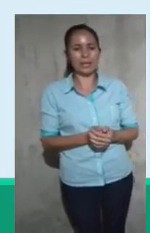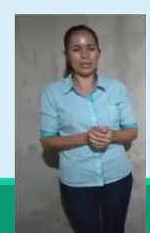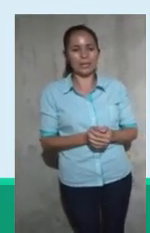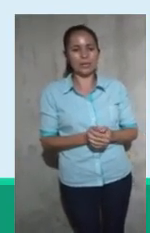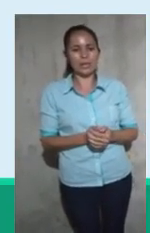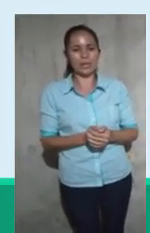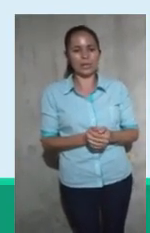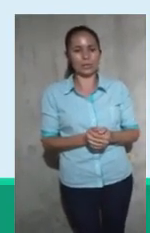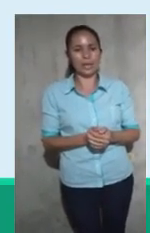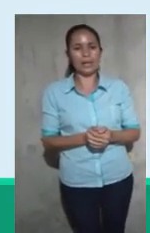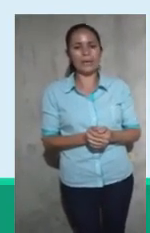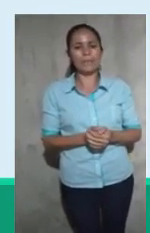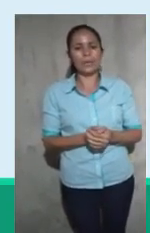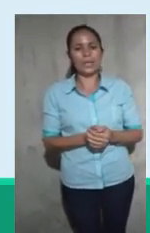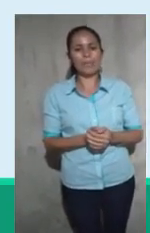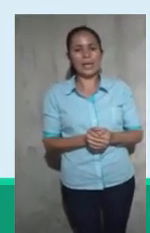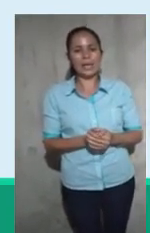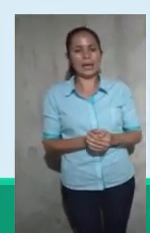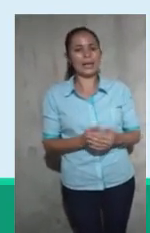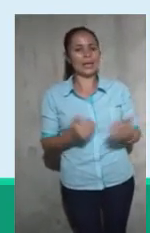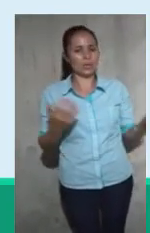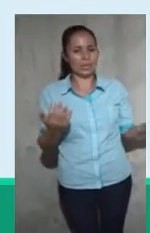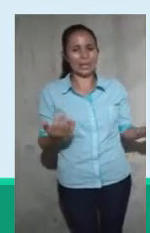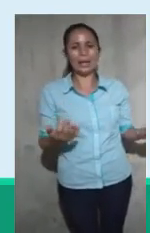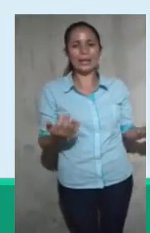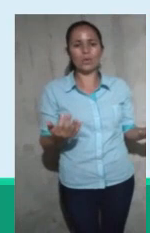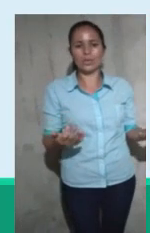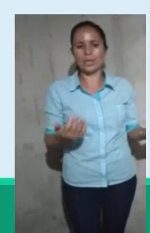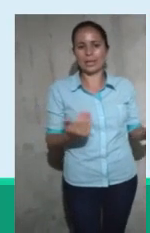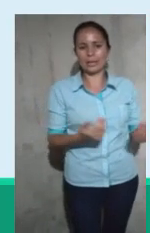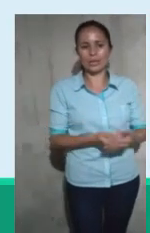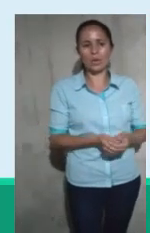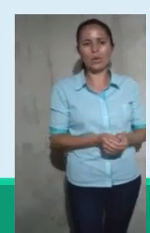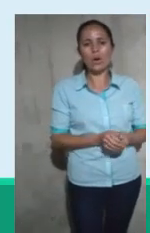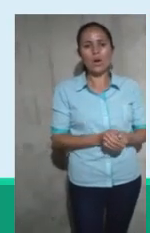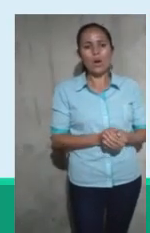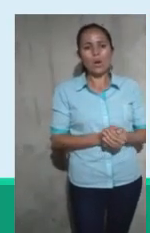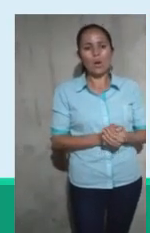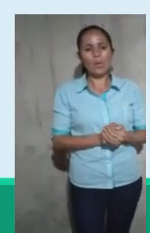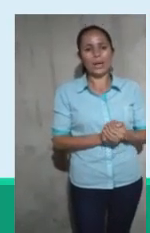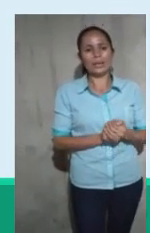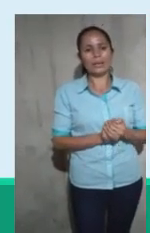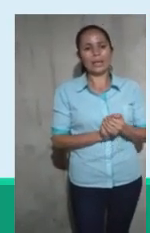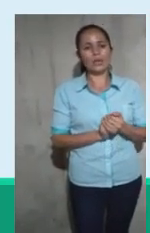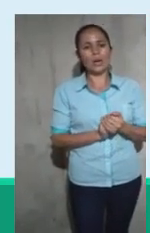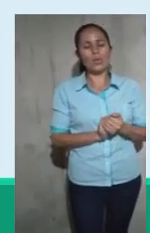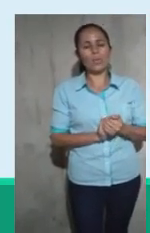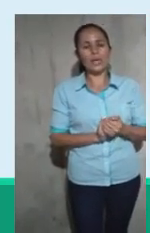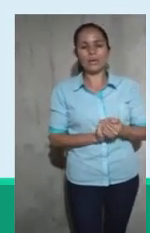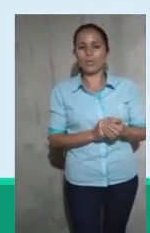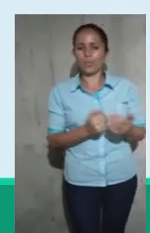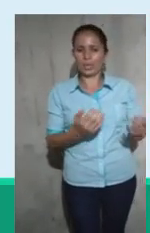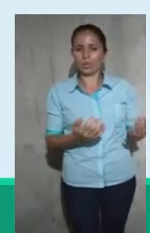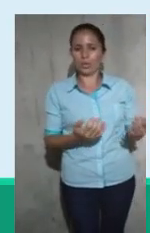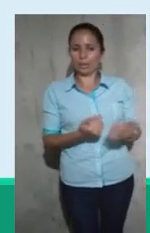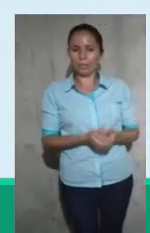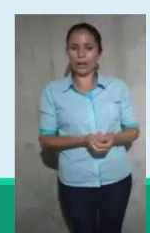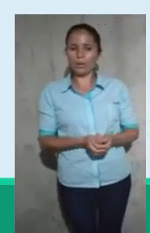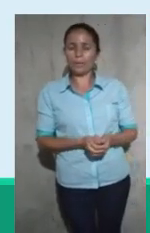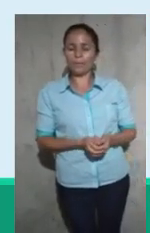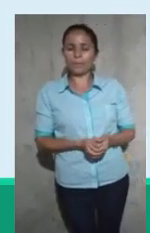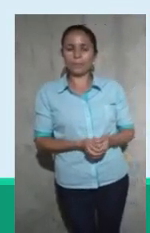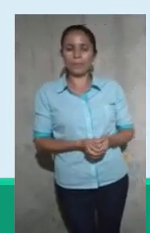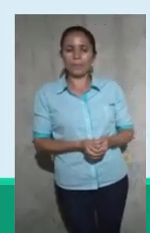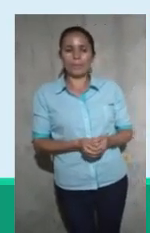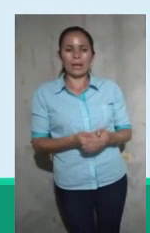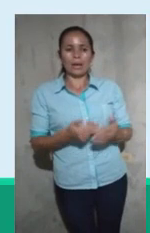de selección de personal de manera que nos tenga en consideración como candidato a cubrir un puesto de